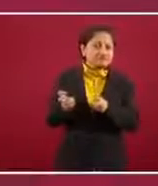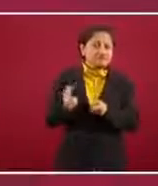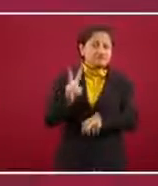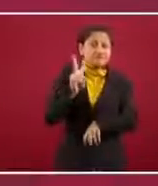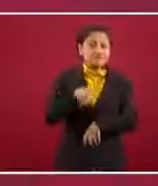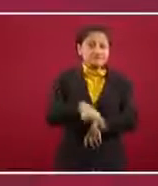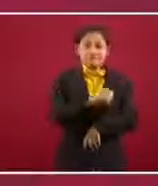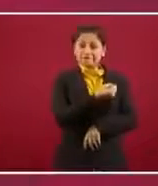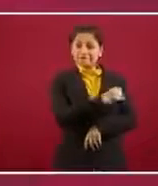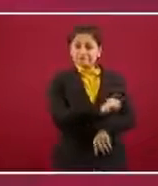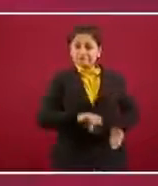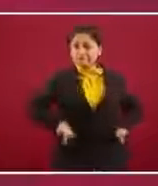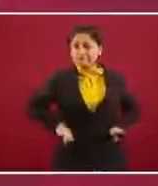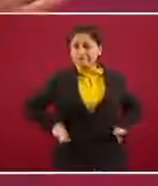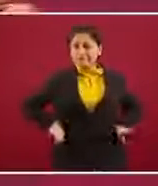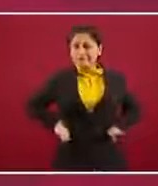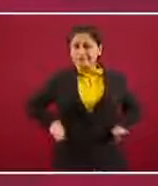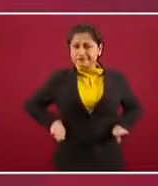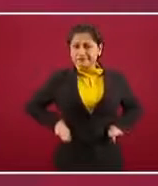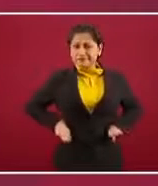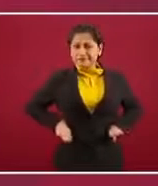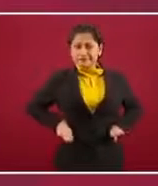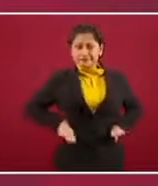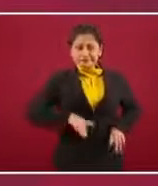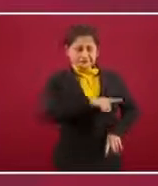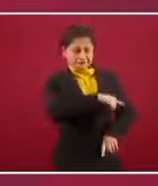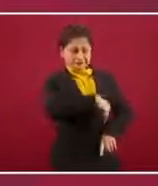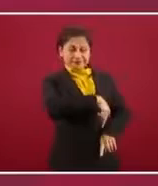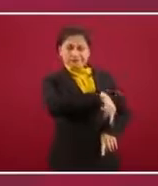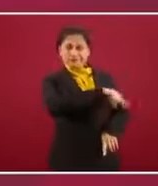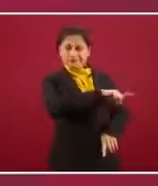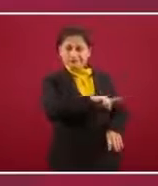Entonces, ya eso no.